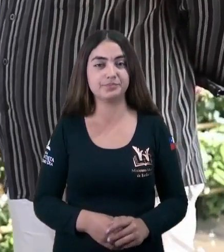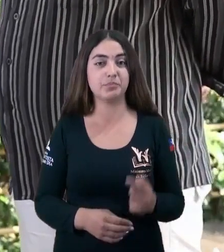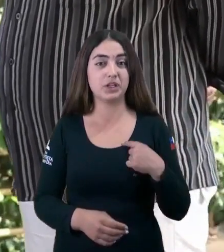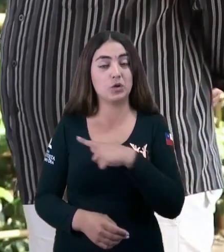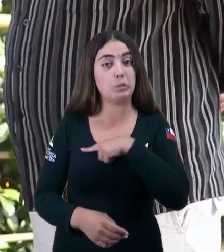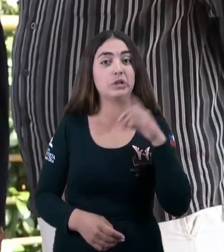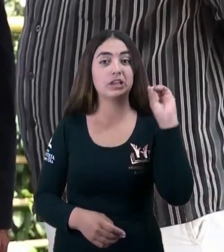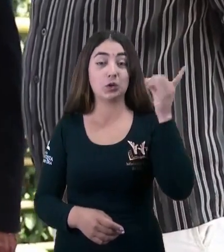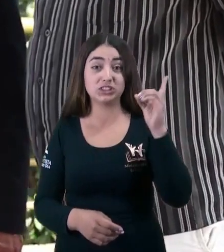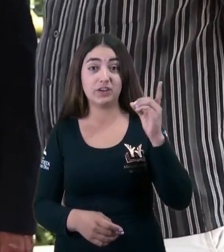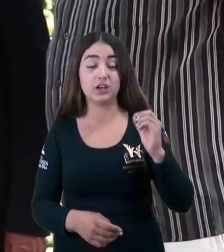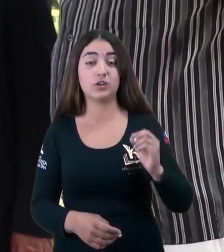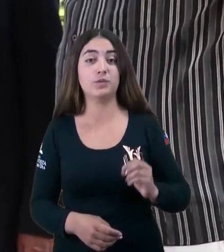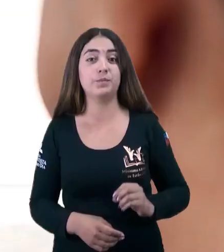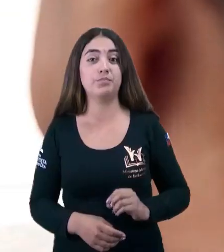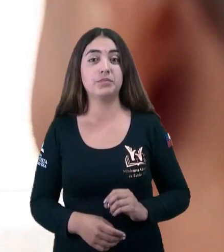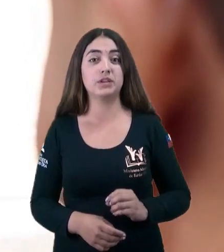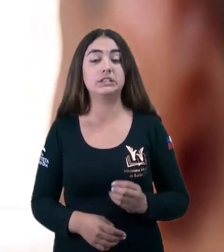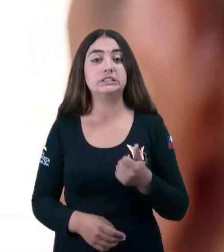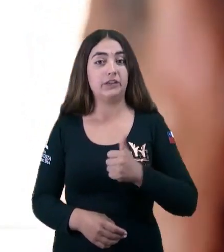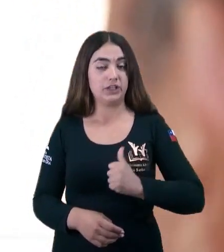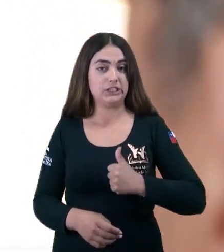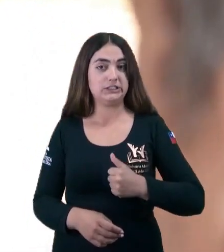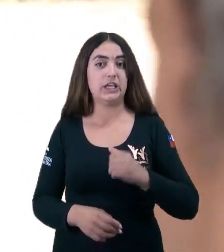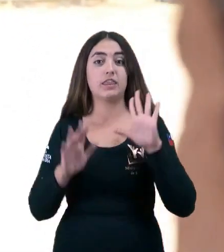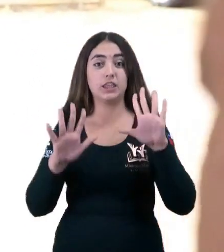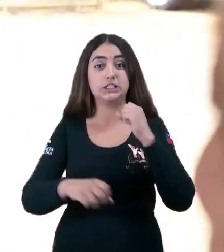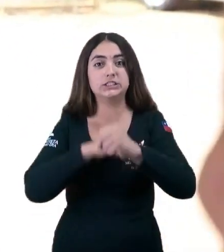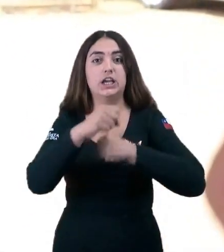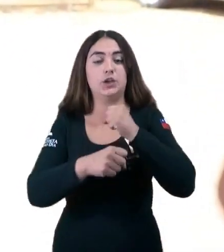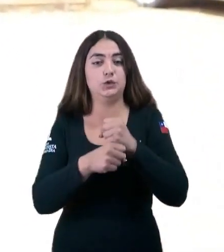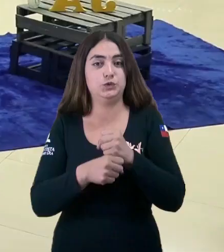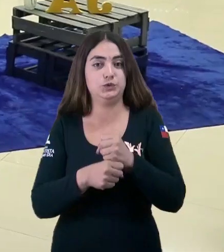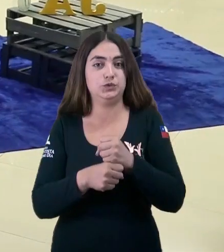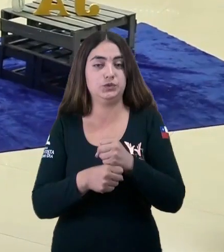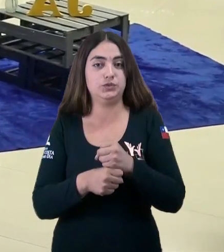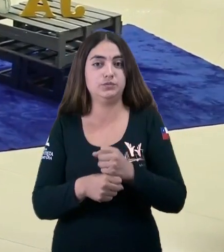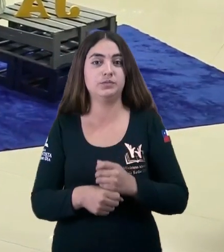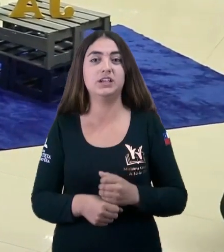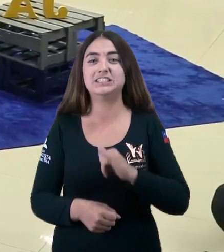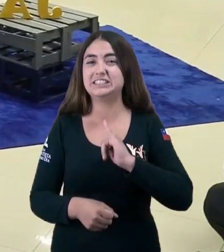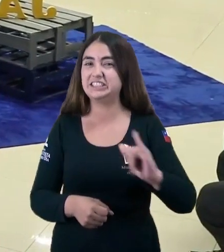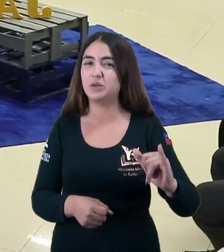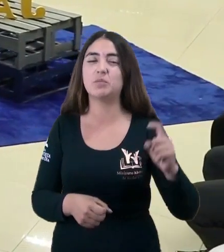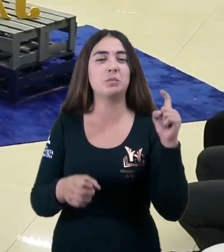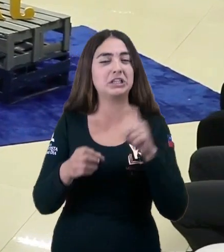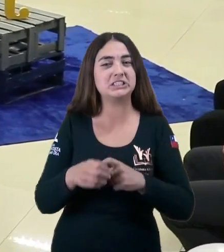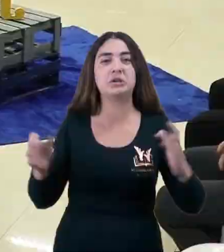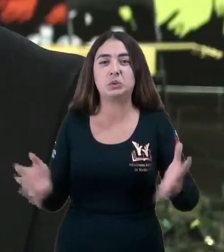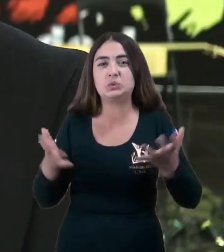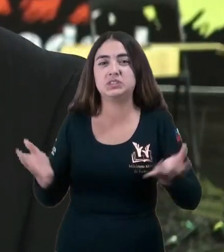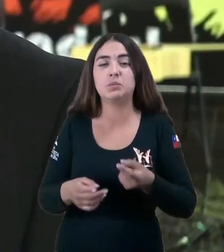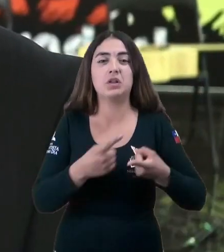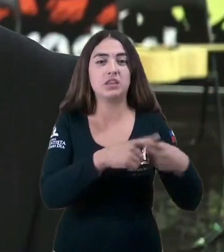Mi nombre es Deusimano Doarneles. Soy adventista desde los 10 años. Siempre participé con